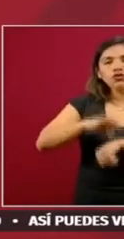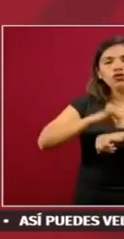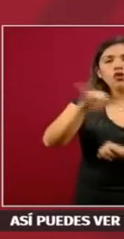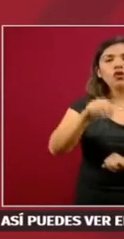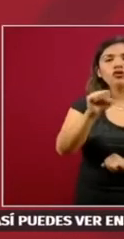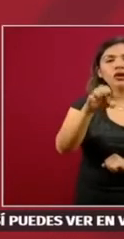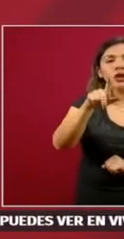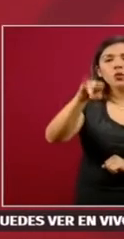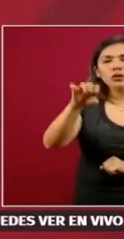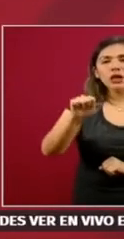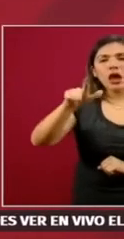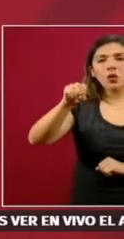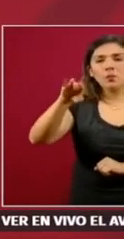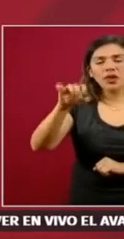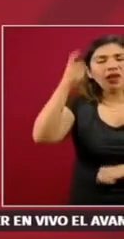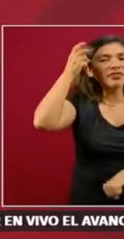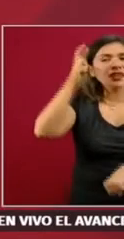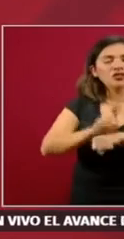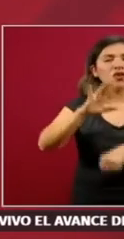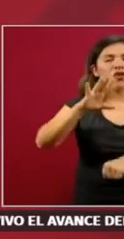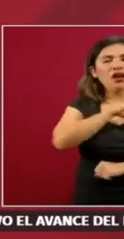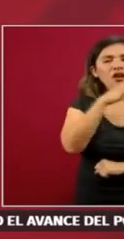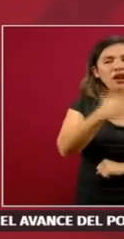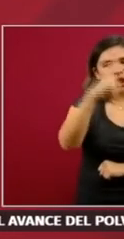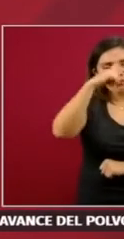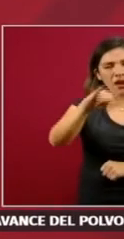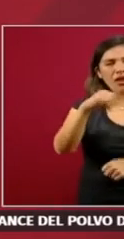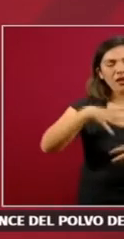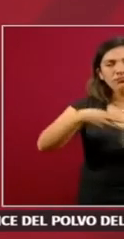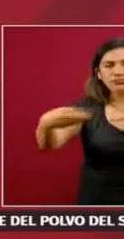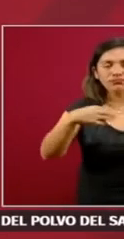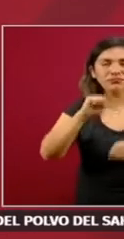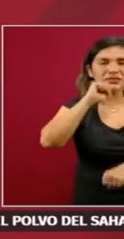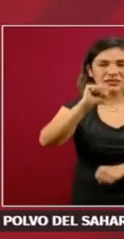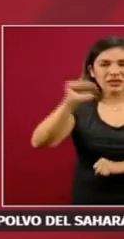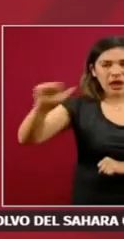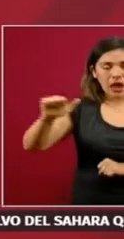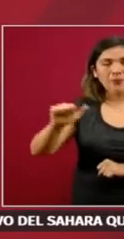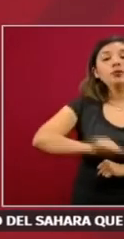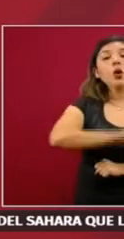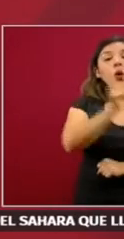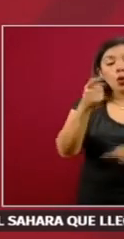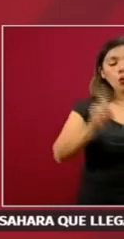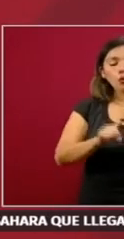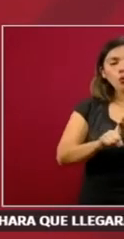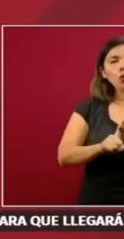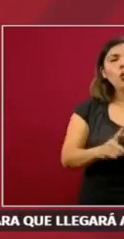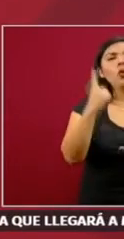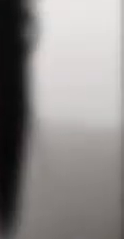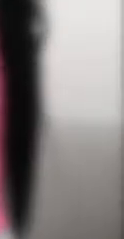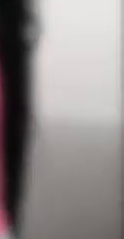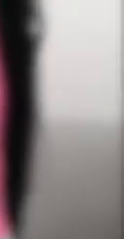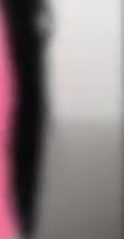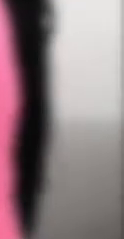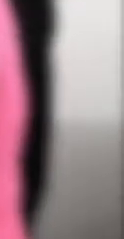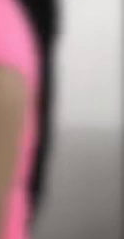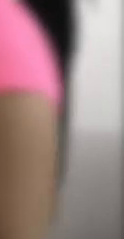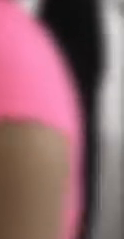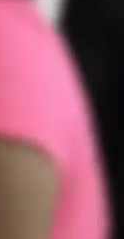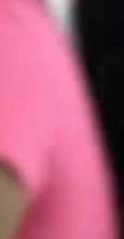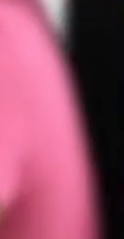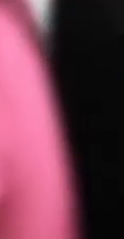informarnos sobre el avance del COVID-19, mientras que un 13.1% de los mexicanos dijo que siempre le cree y